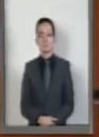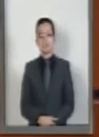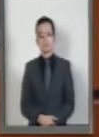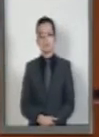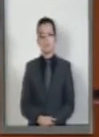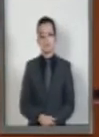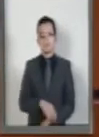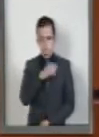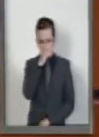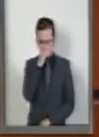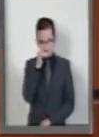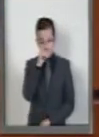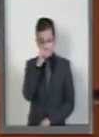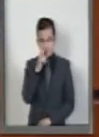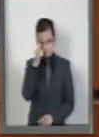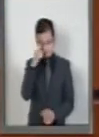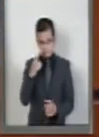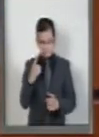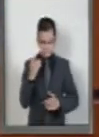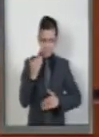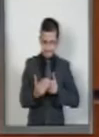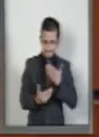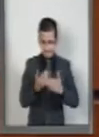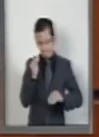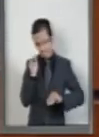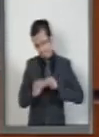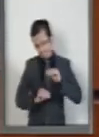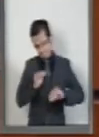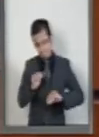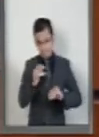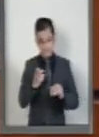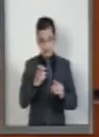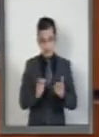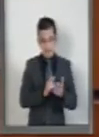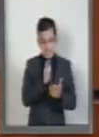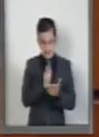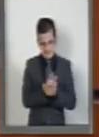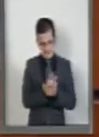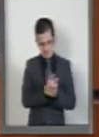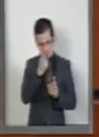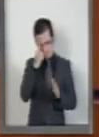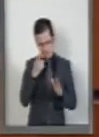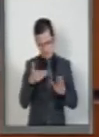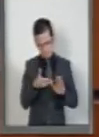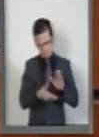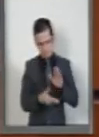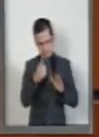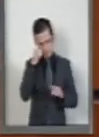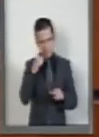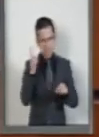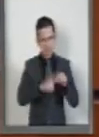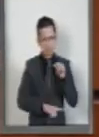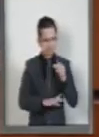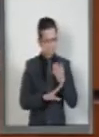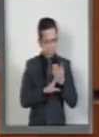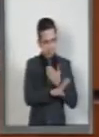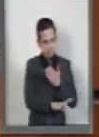de construcción de esta legislación secundaria en materia de combate a la corrupción ha sido